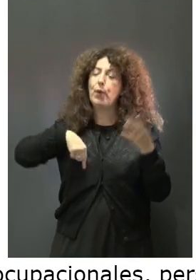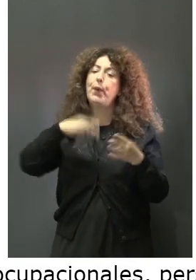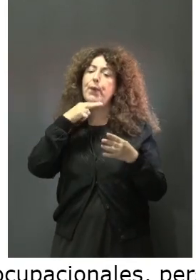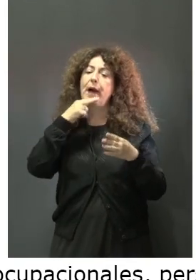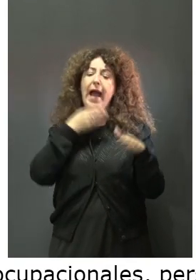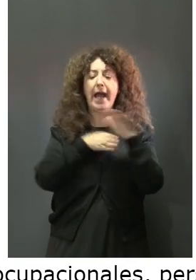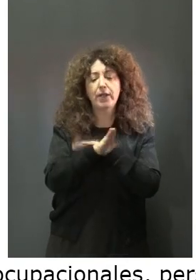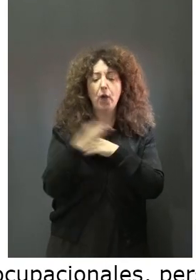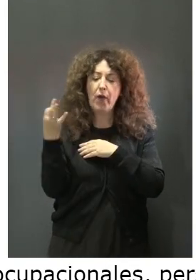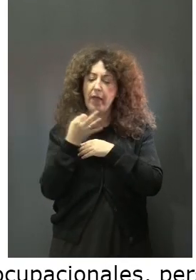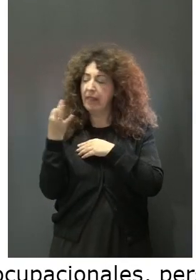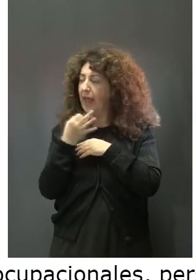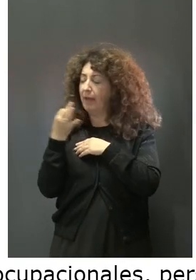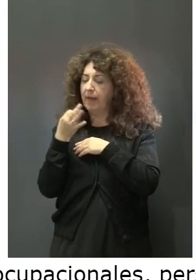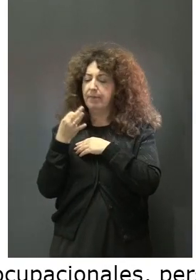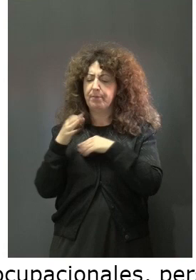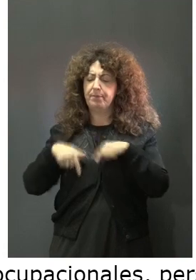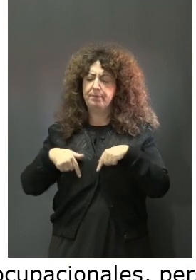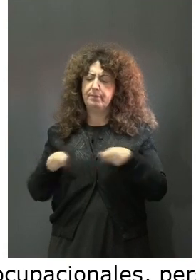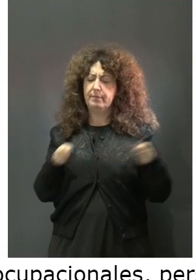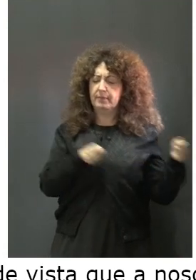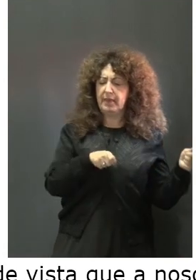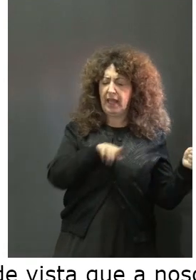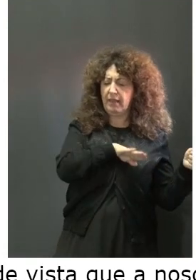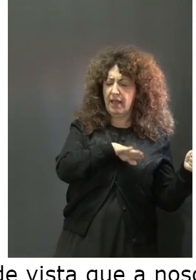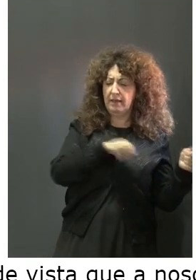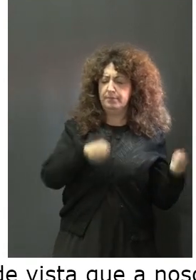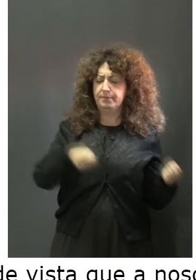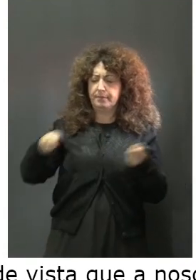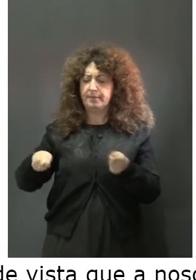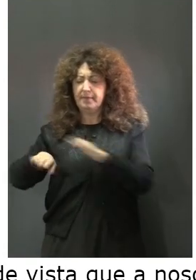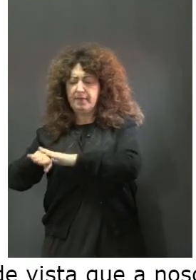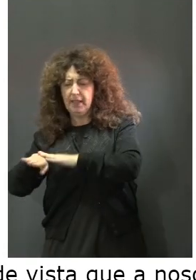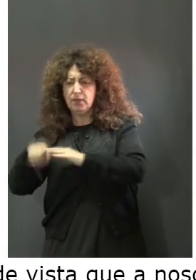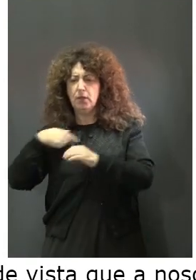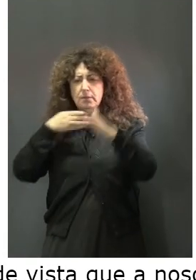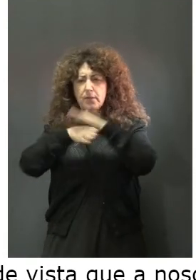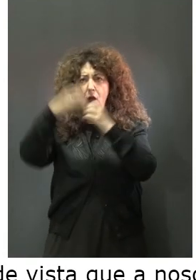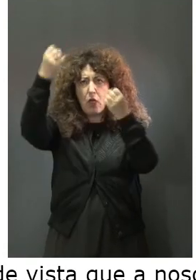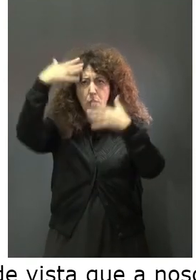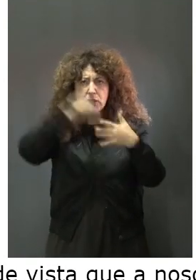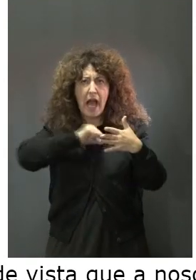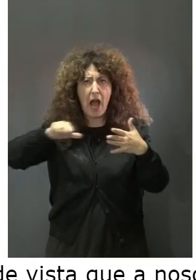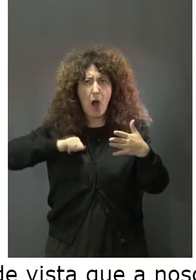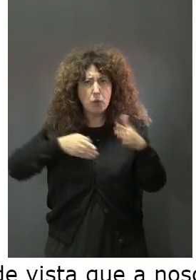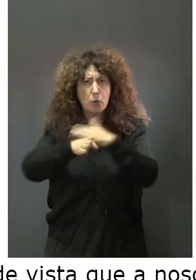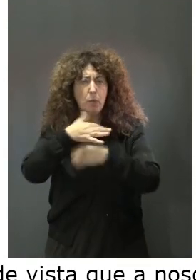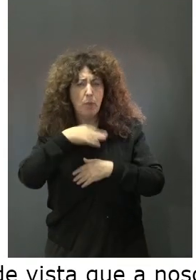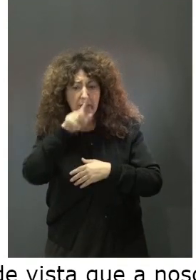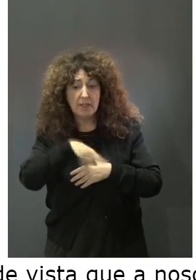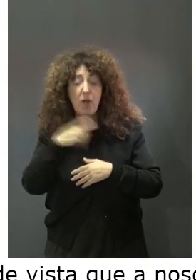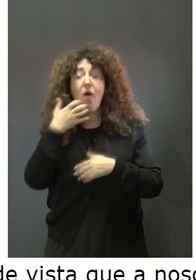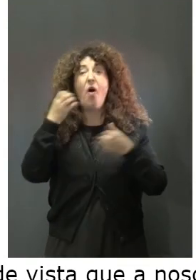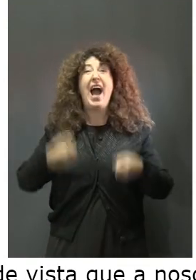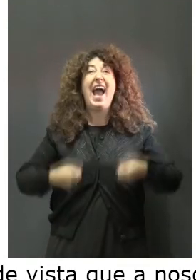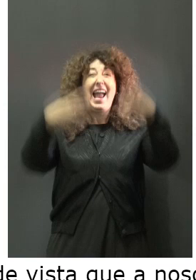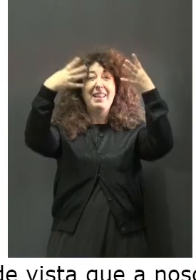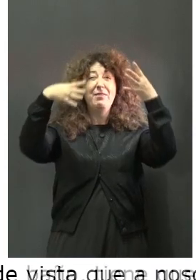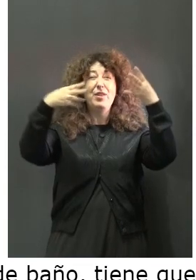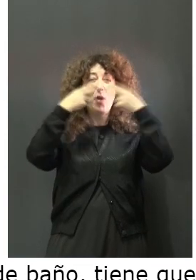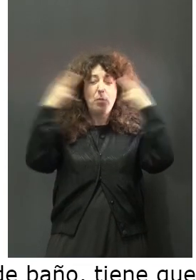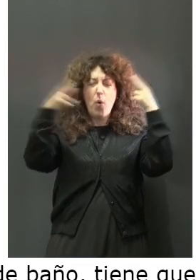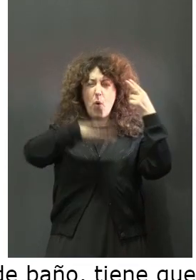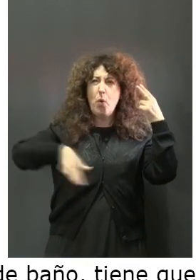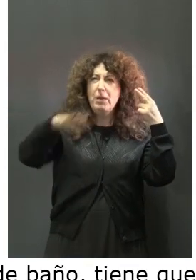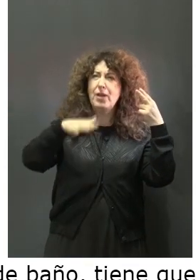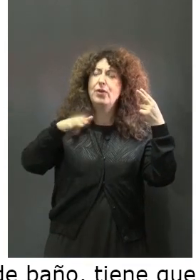oye, tiene que hacer transferencia izquierda, derecha, puede utilizar la ducha de forma autónoma o no, en un edificio público la forma de señalizar, o cómo los